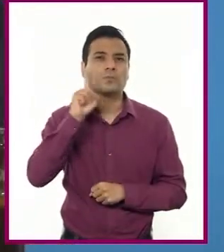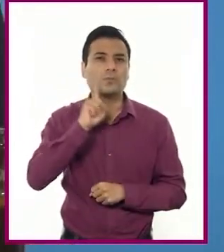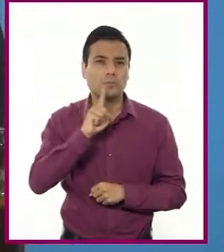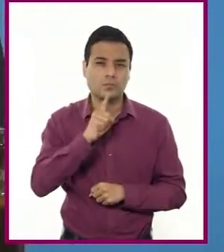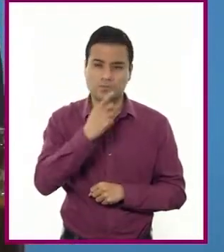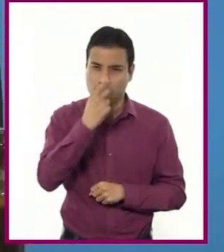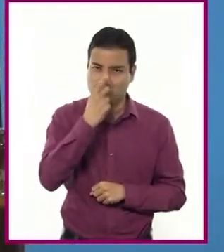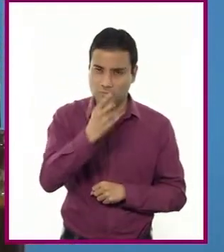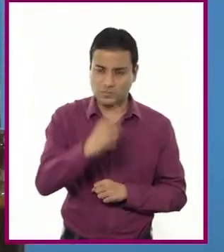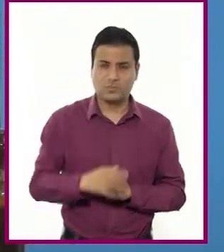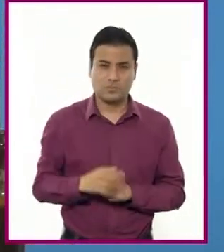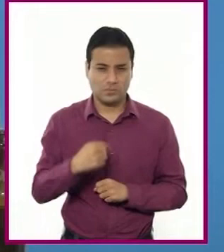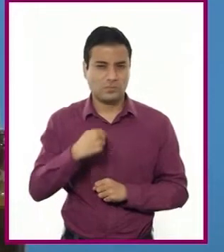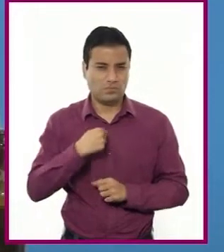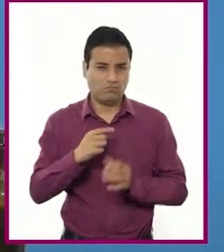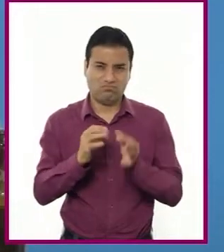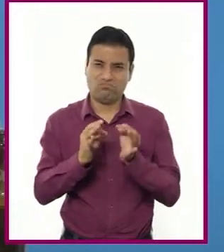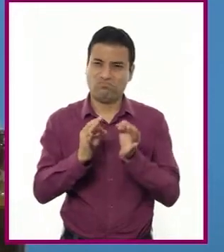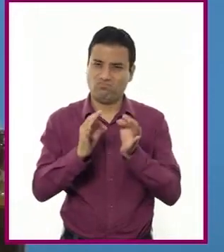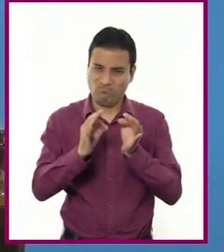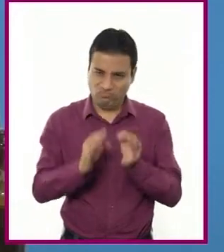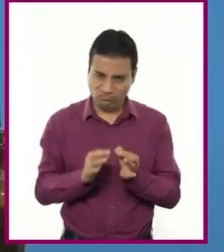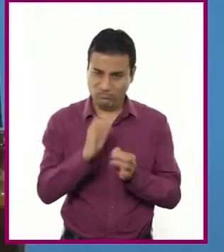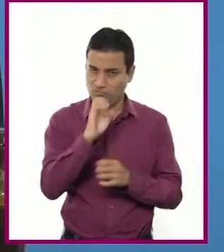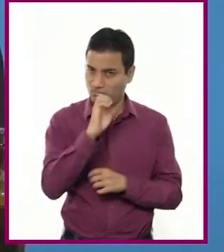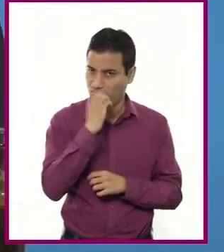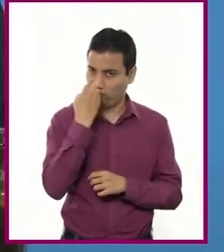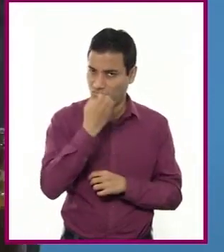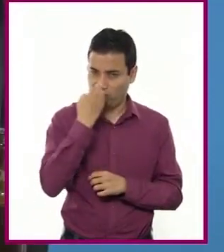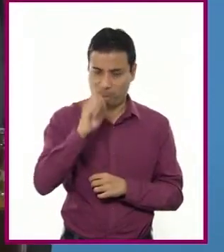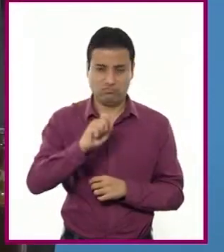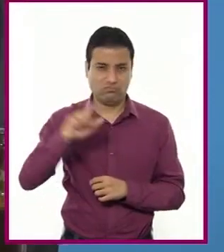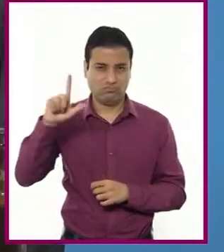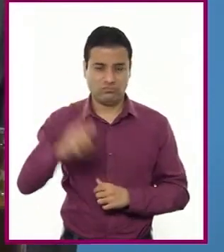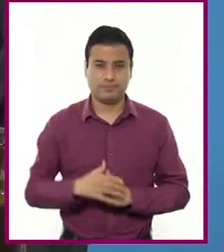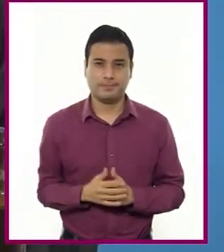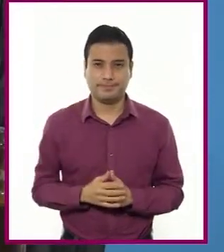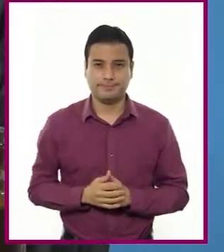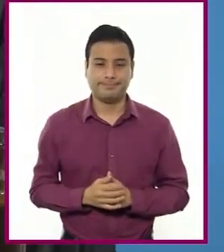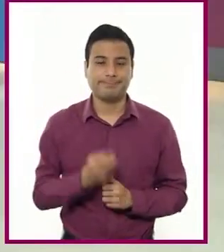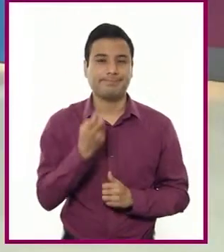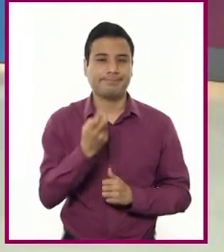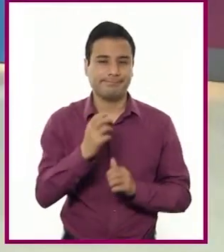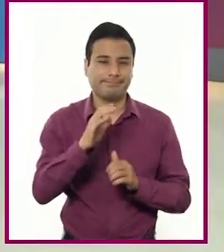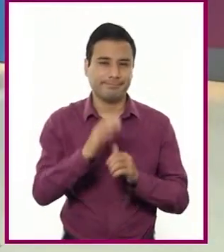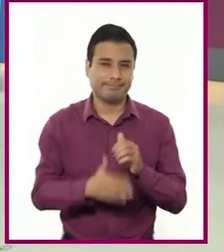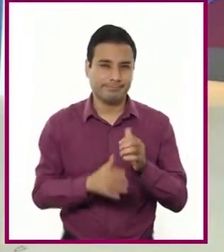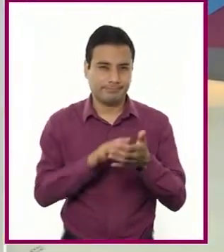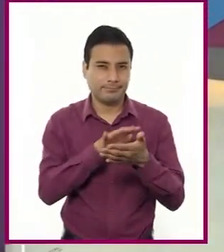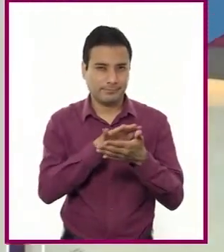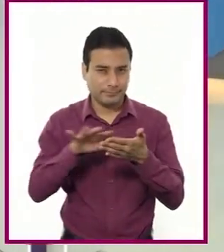sido criadas y doctrinadas de mujer de Castilla. Hasta aquí la lectura.